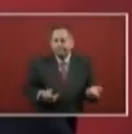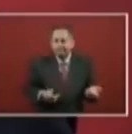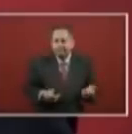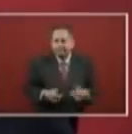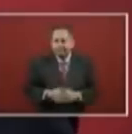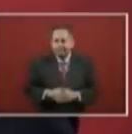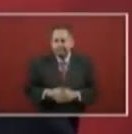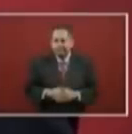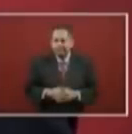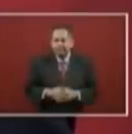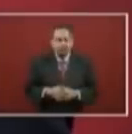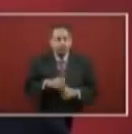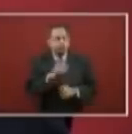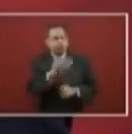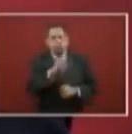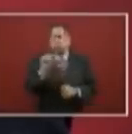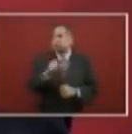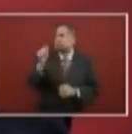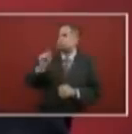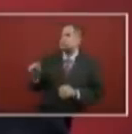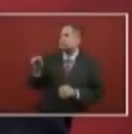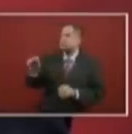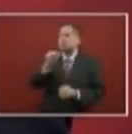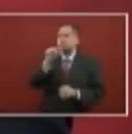no lo hicieron otros medios